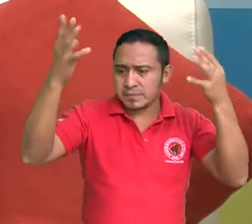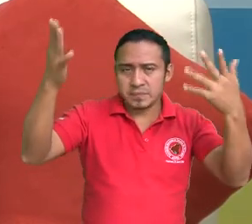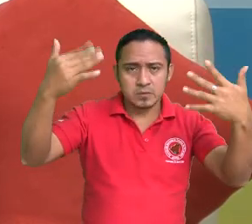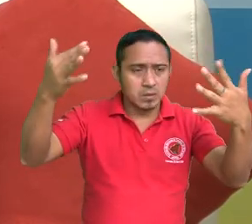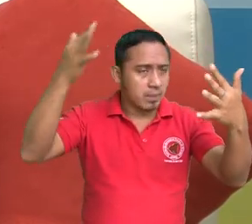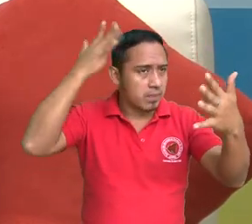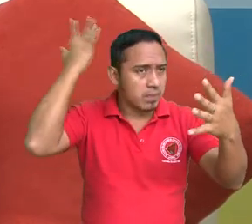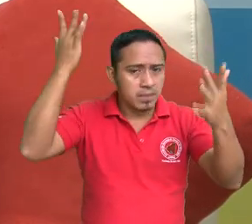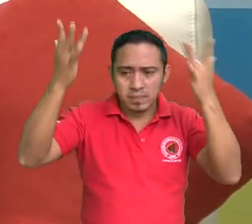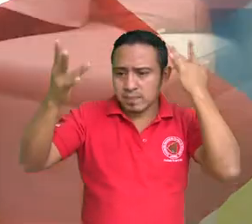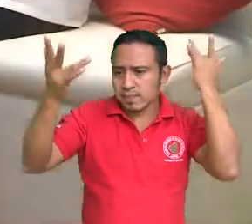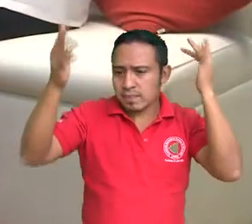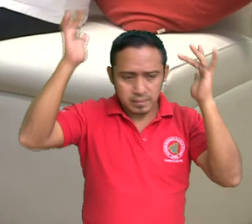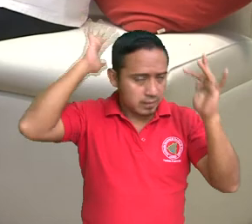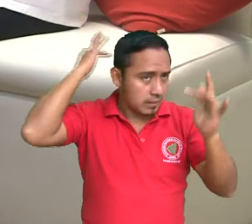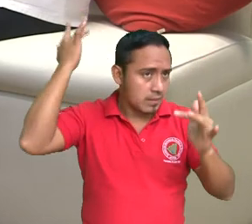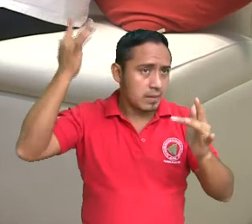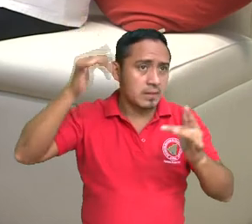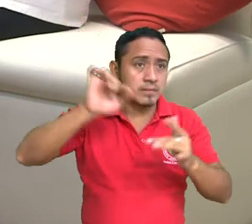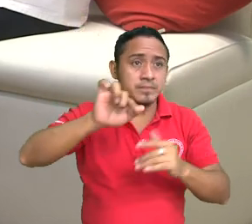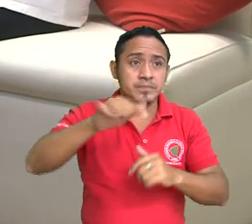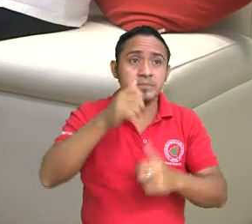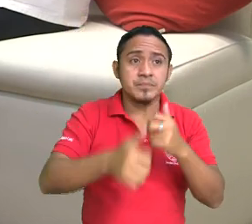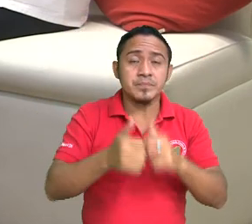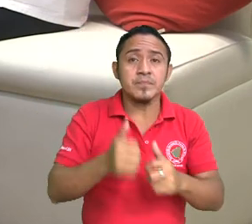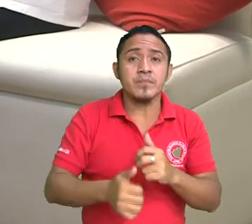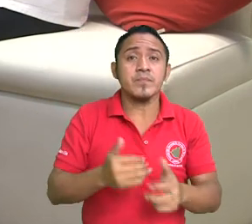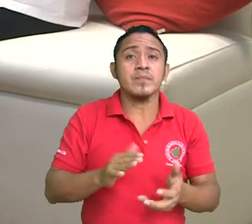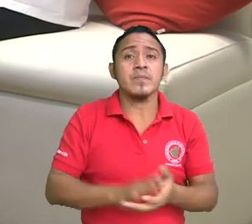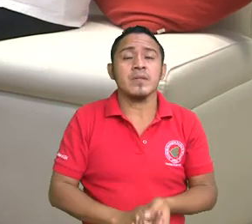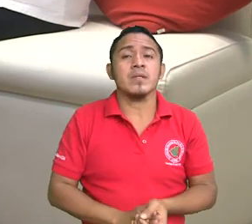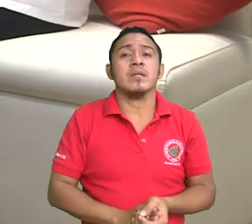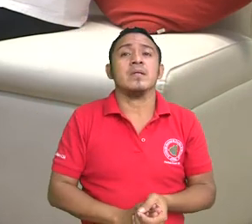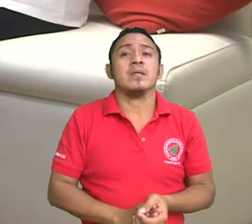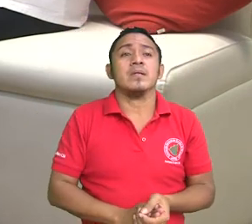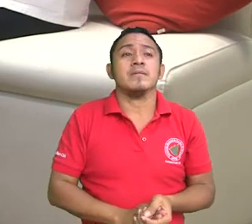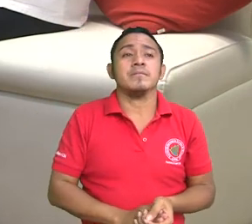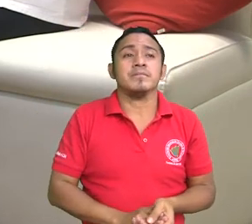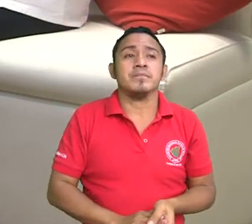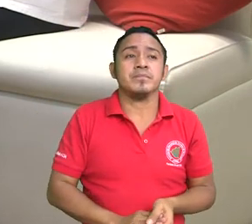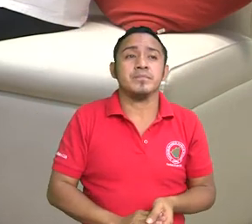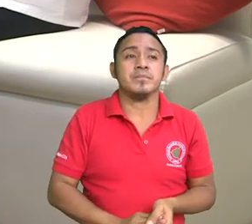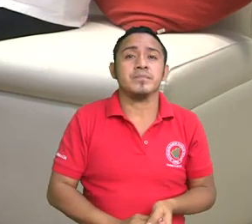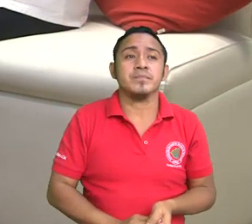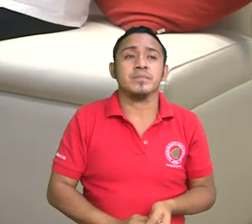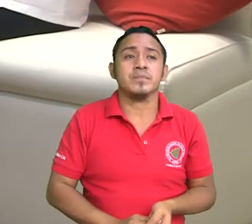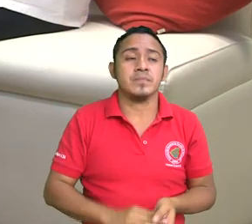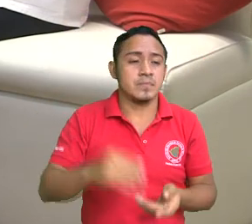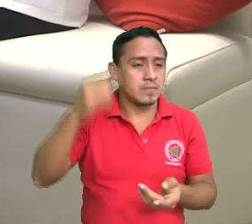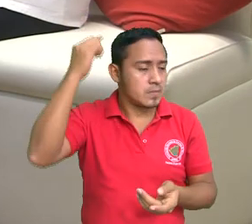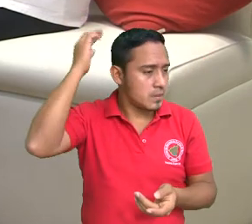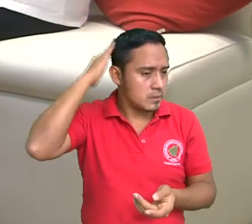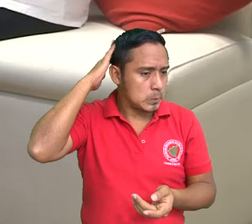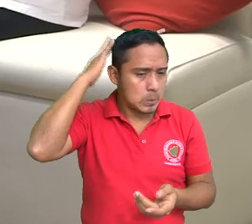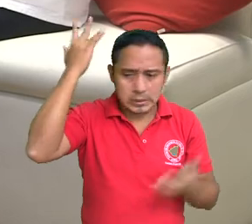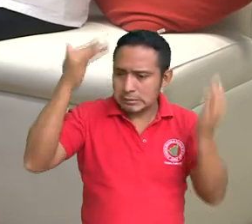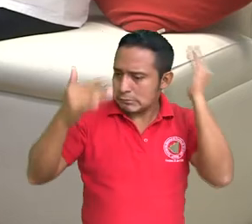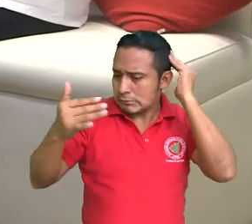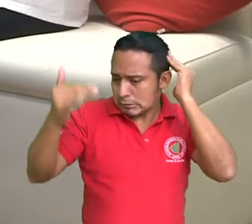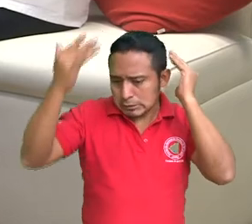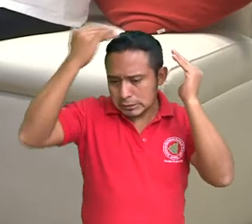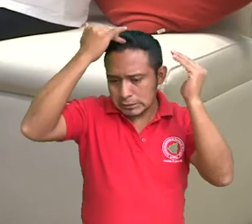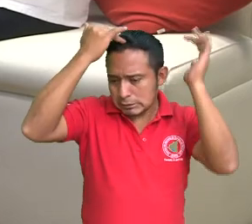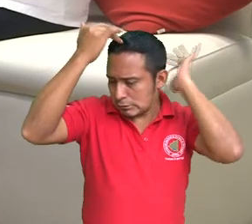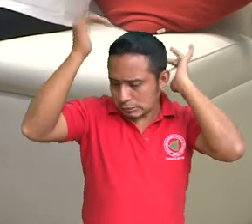pelo. Y esa es la parte más afectada estéticamente, me imagino. Sí. Que se mire que aquí no hay pelo, que aquí no hay pelo, que aquí no hay